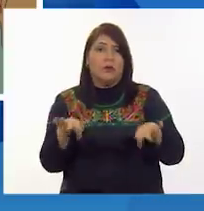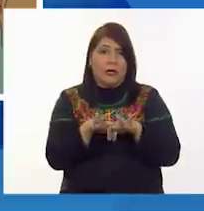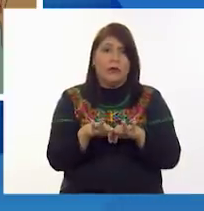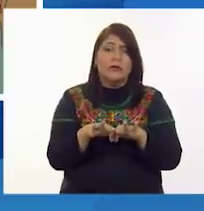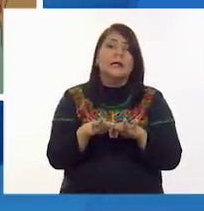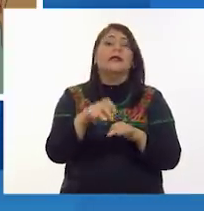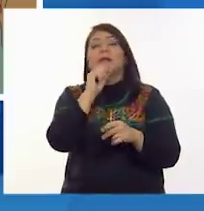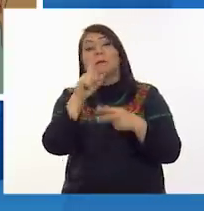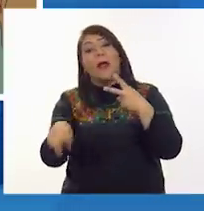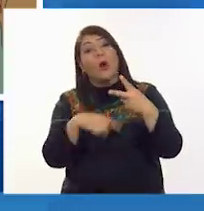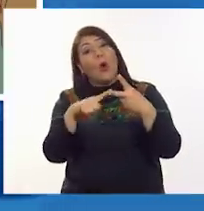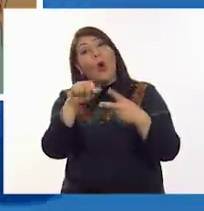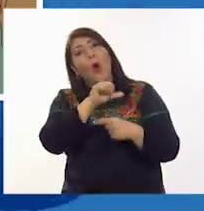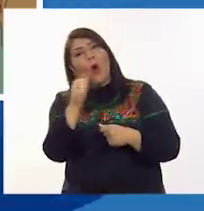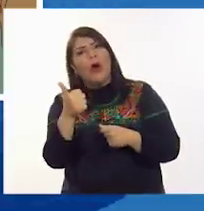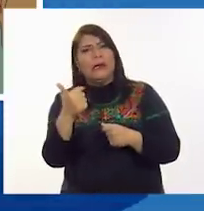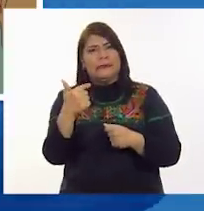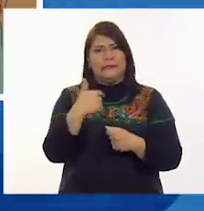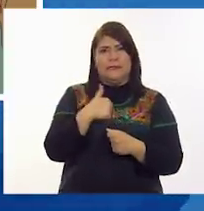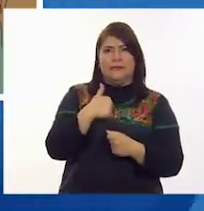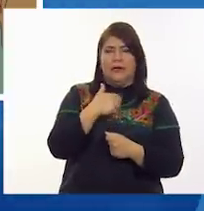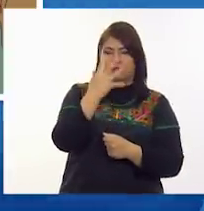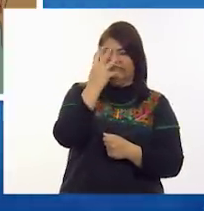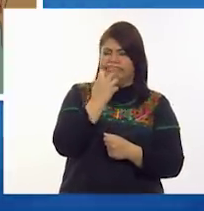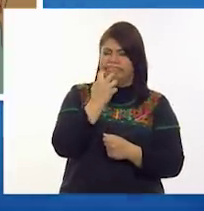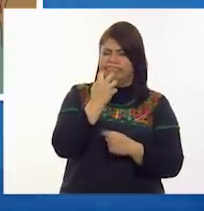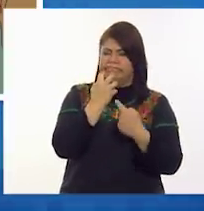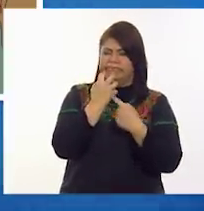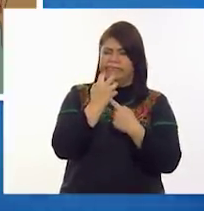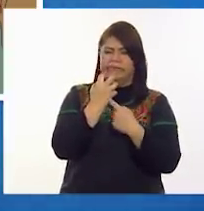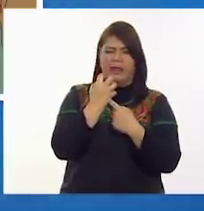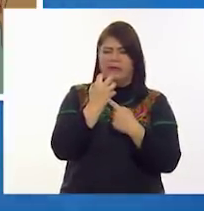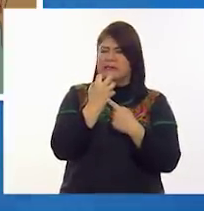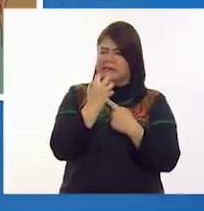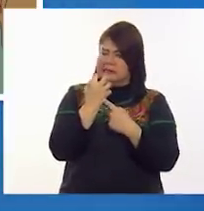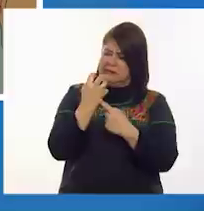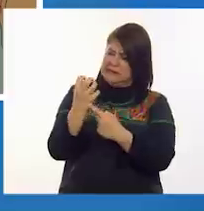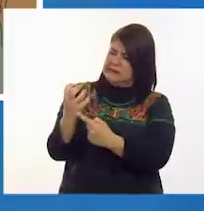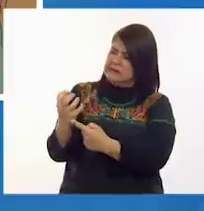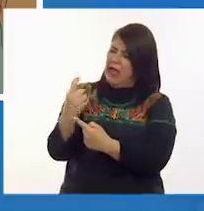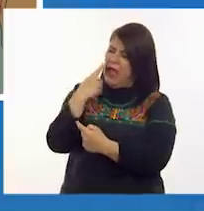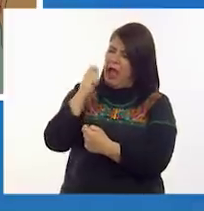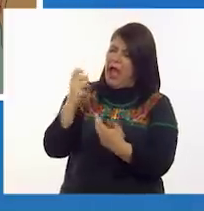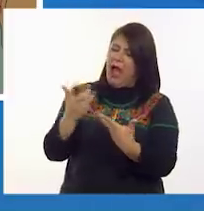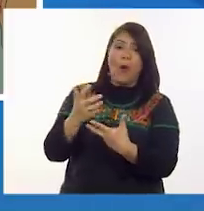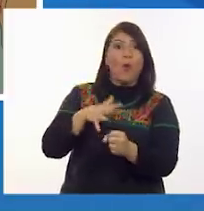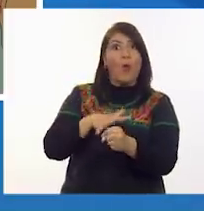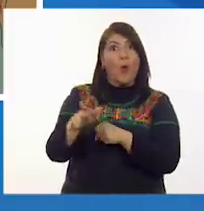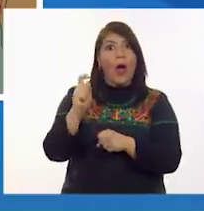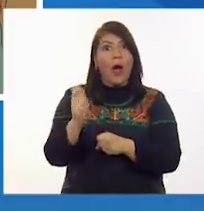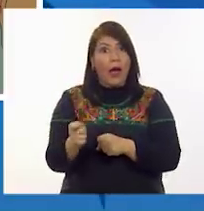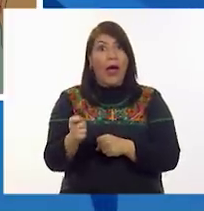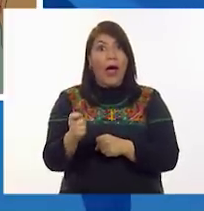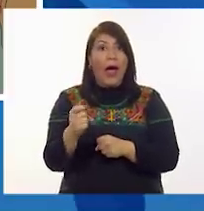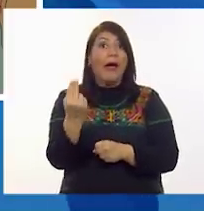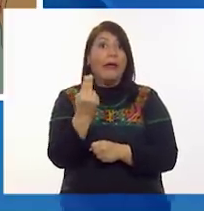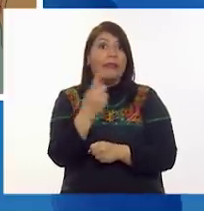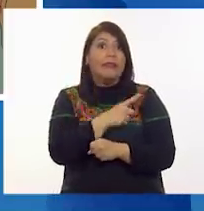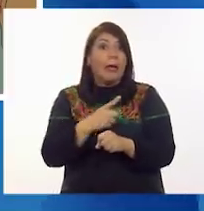que es decidir qué queremos hacer para salir de ahí, ¿verdad? Y para esos momentos pues, sirve mucho un